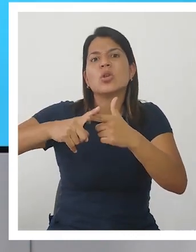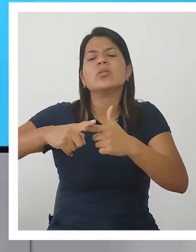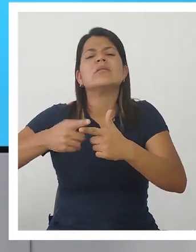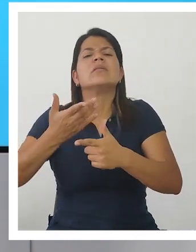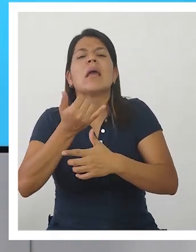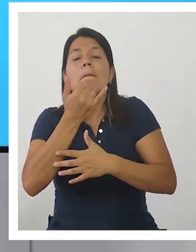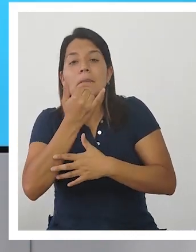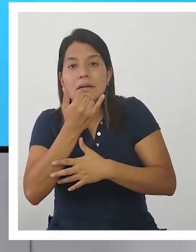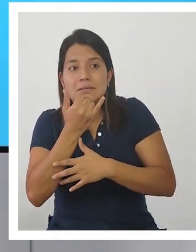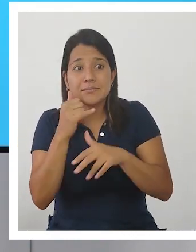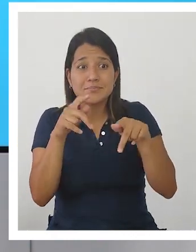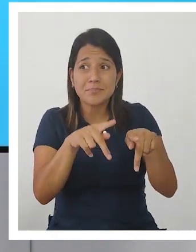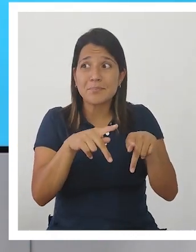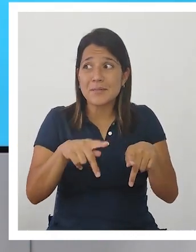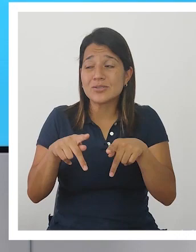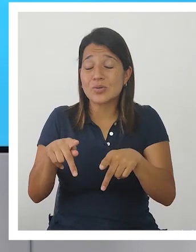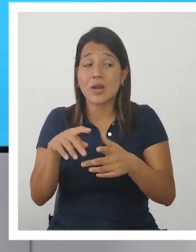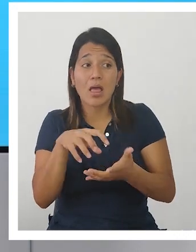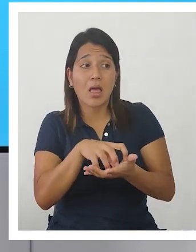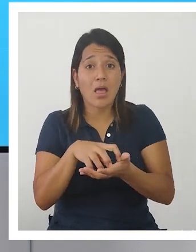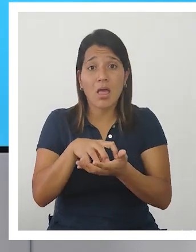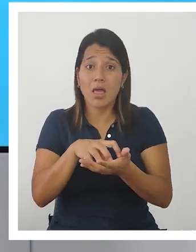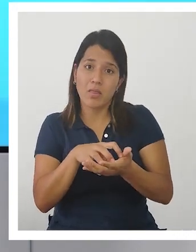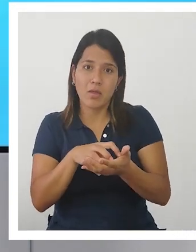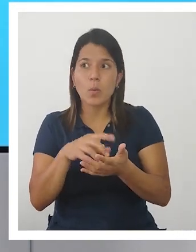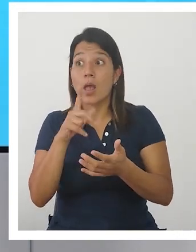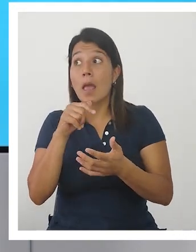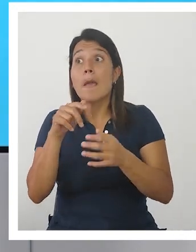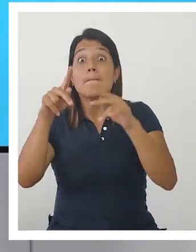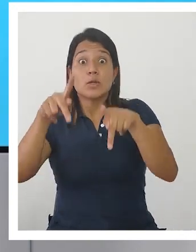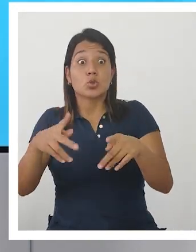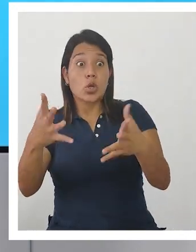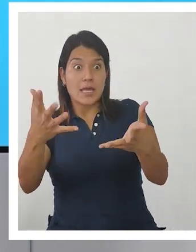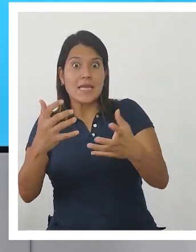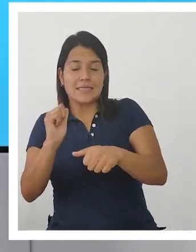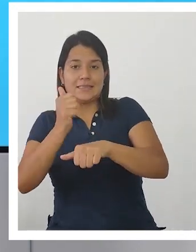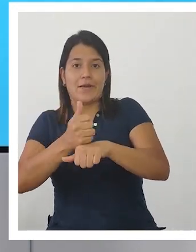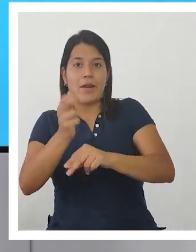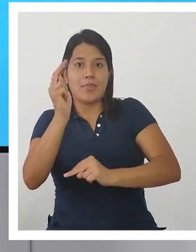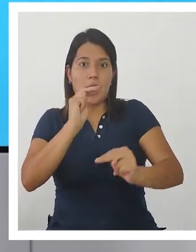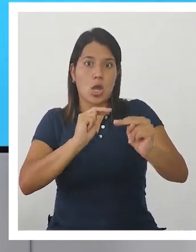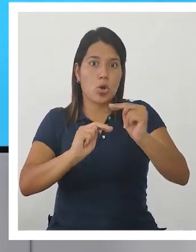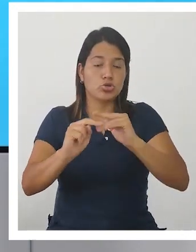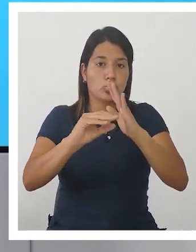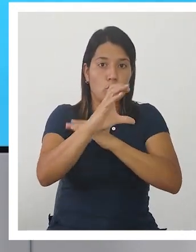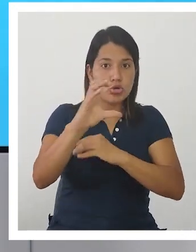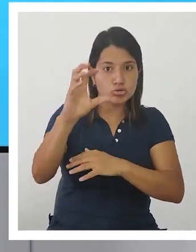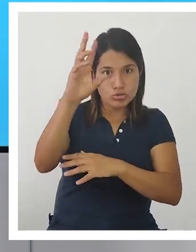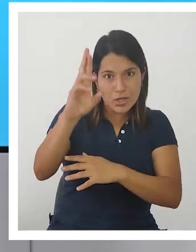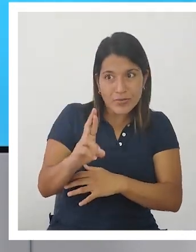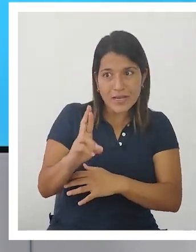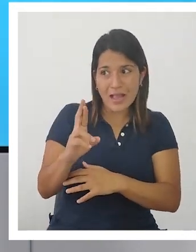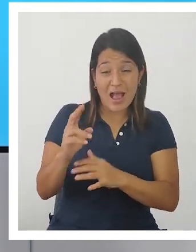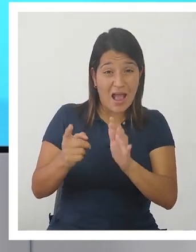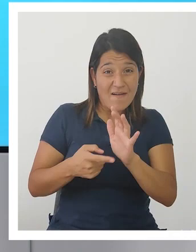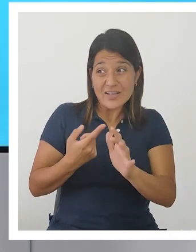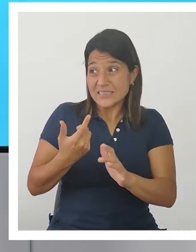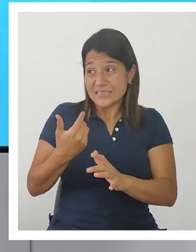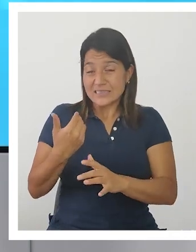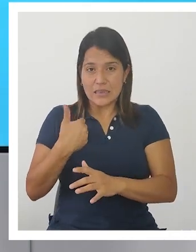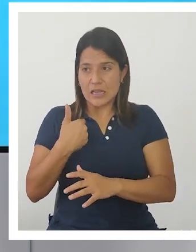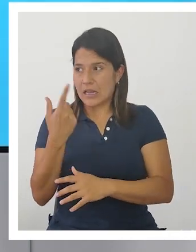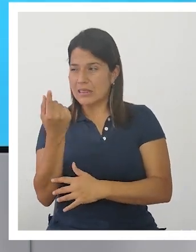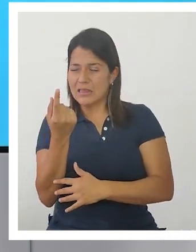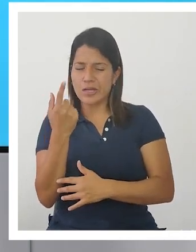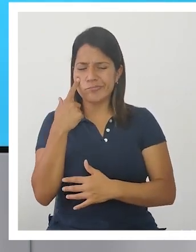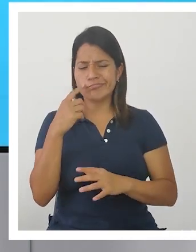capital bancario para hacer inversiones, para poder generar nuevos negocios. Como que mucha gente que podría solicitar plata a los bancos se